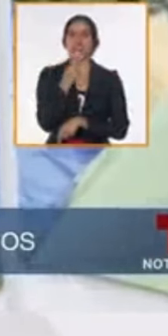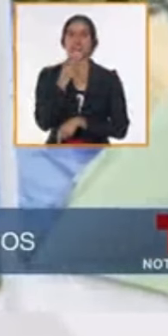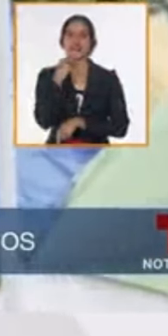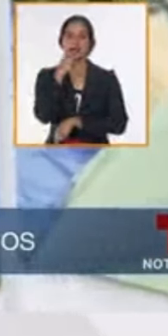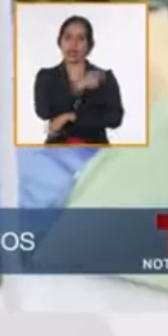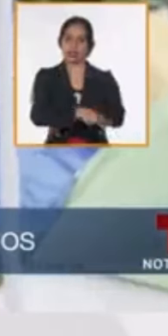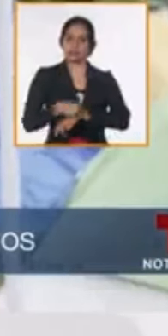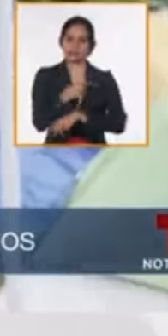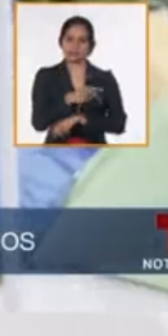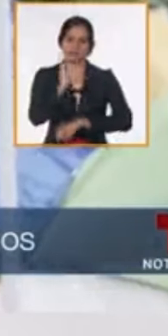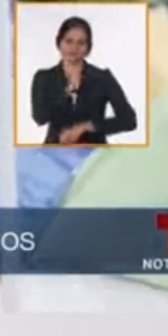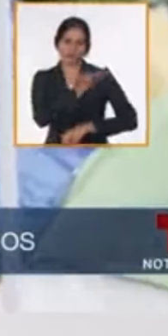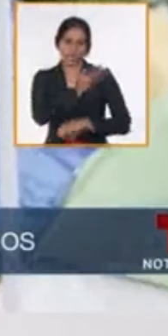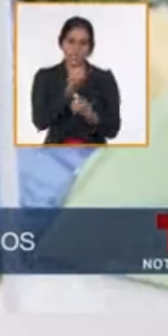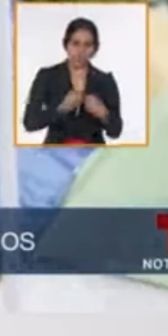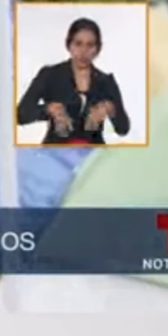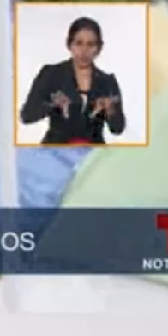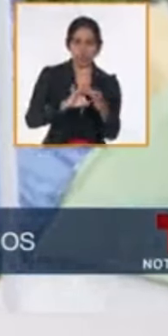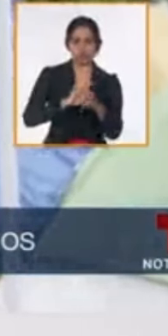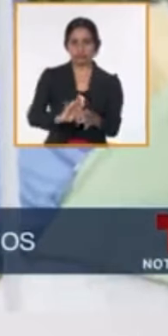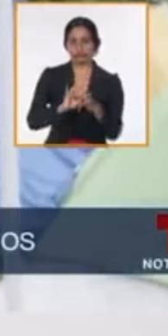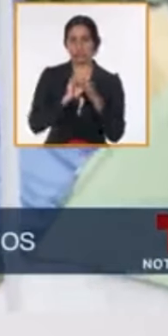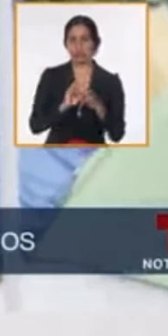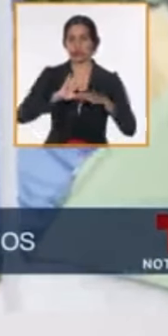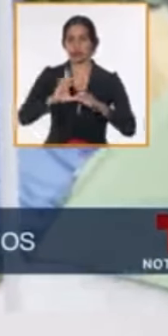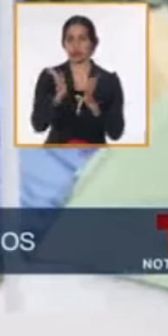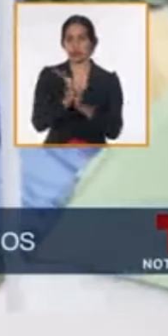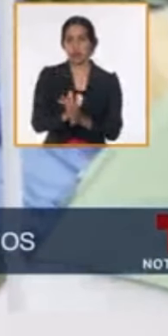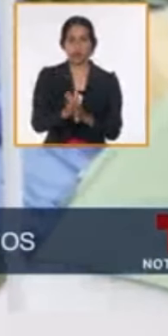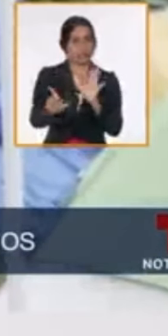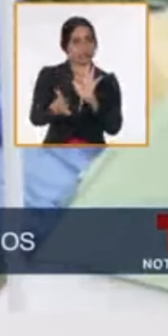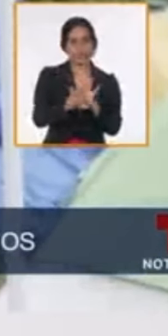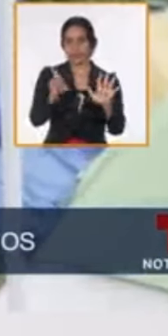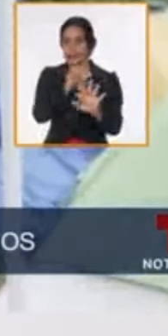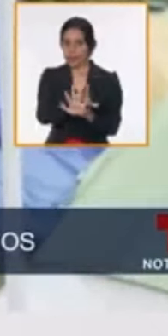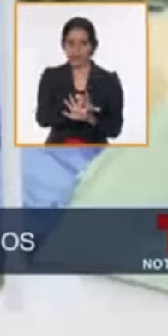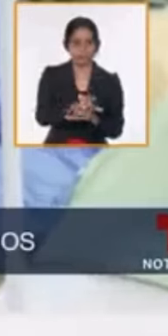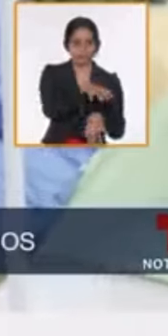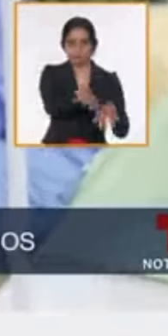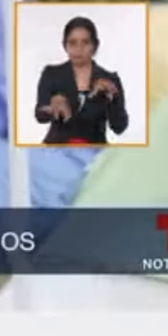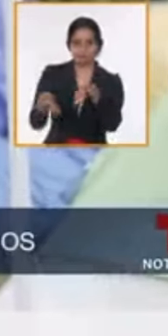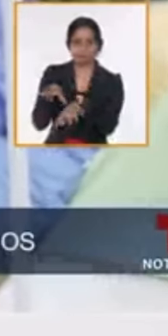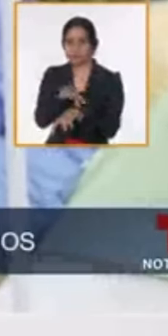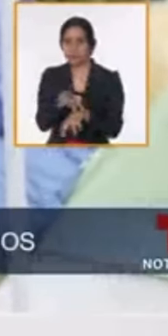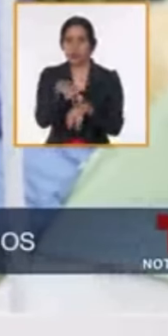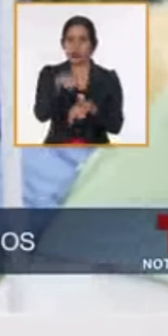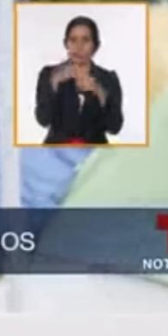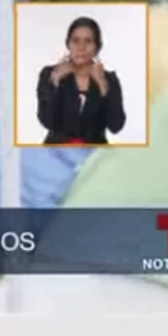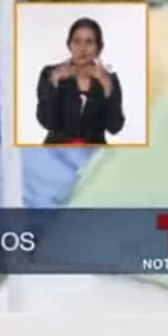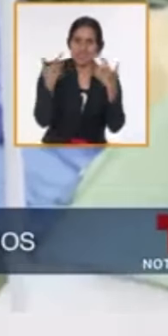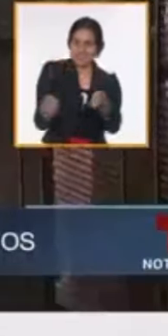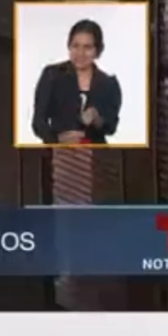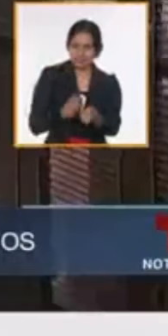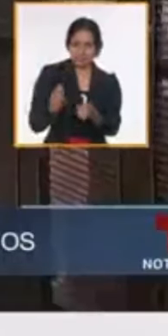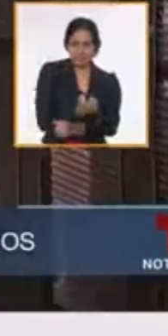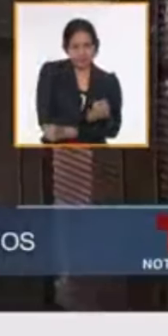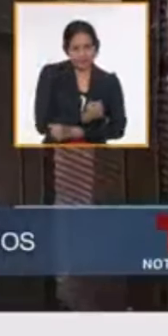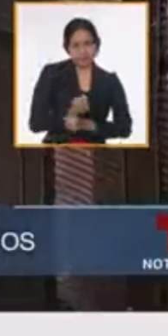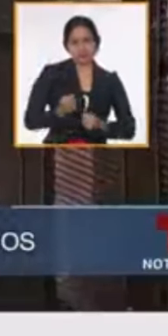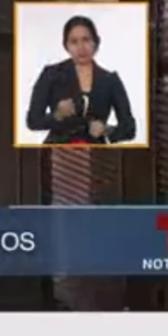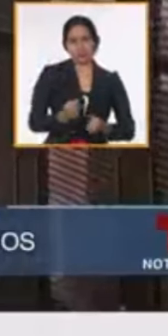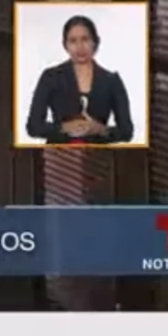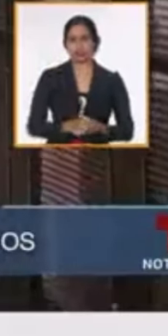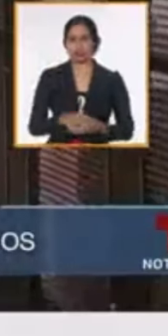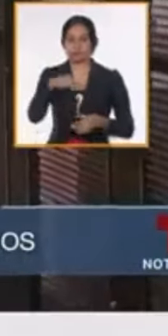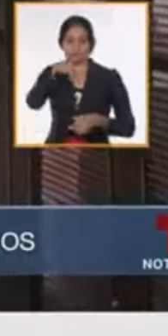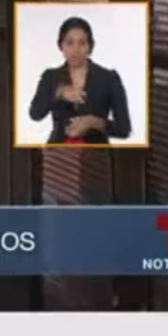ahorita materialmente, que son ocupaciones ilegales, ¿verdad? Que son, que es un esfuerzo completamente de genocidio. Hoy con el